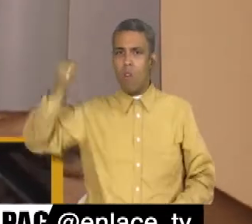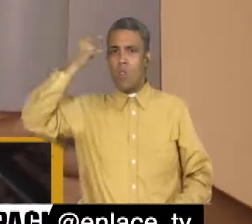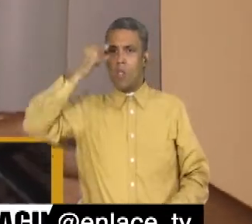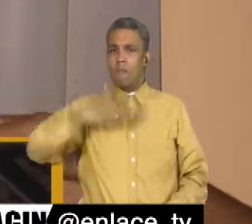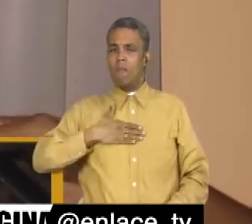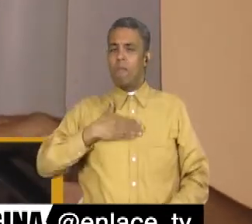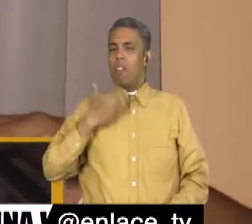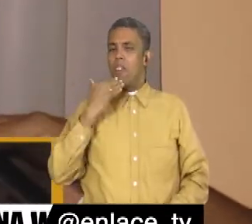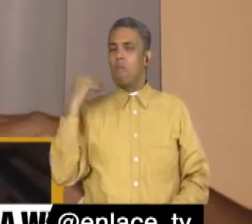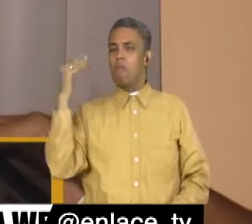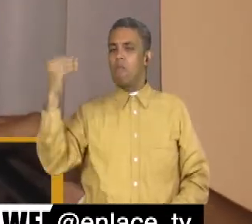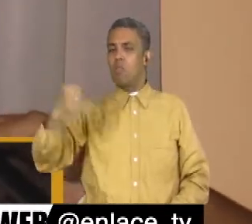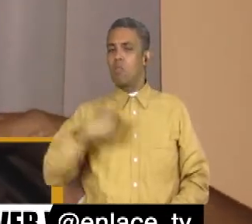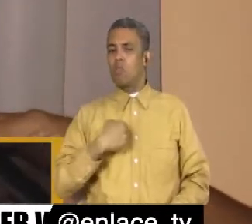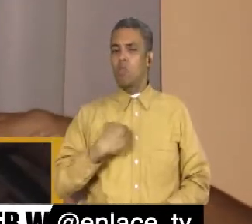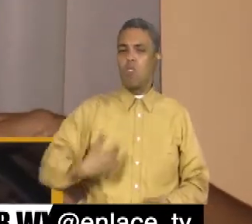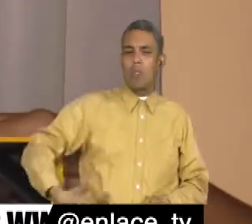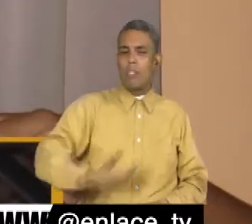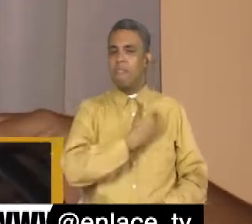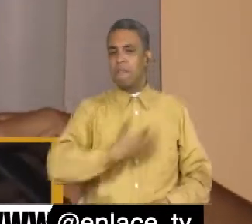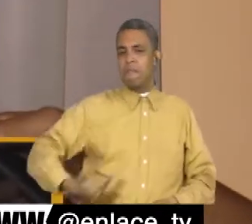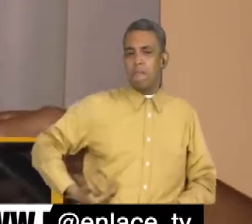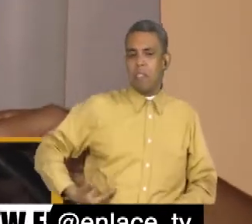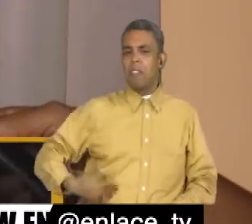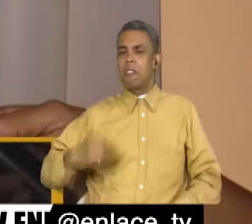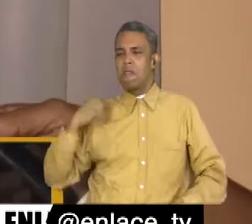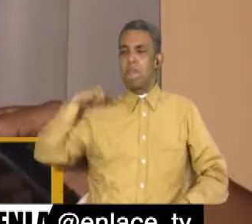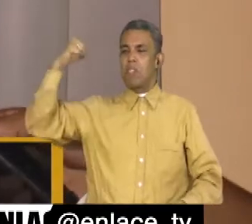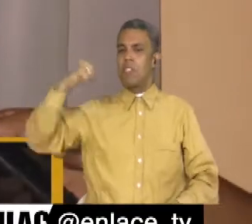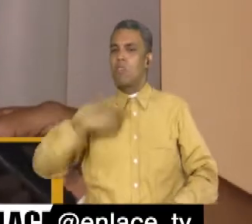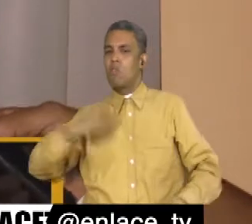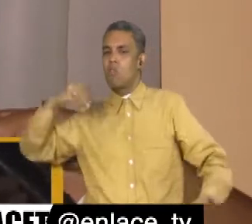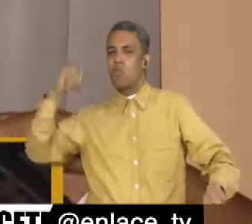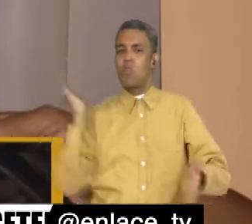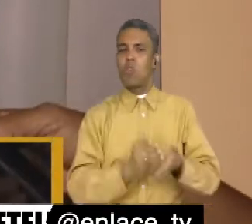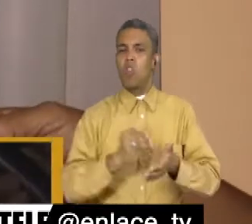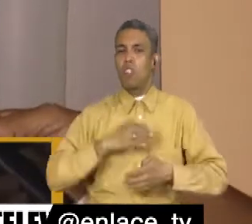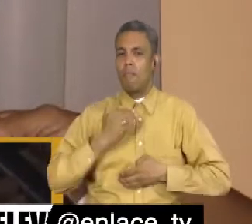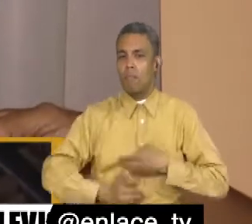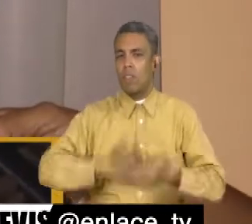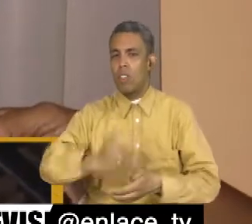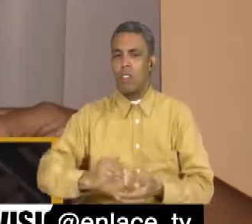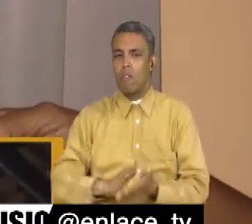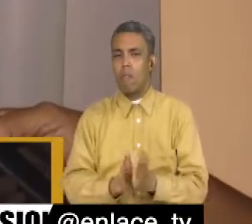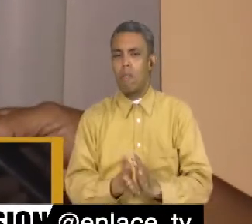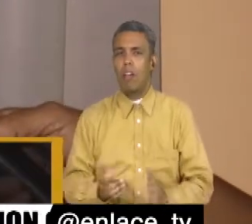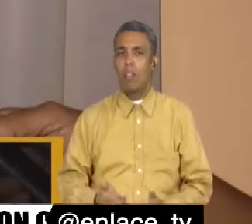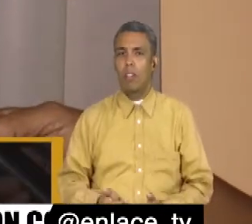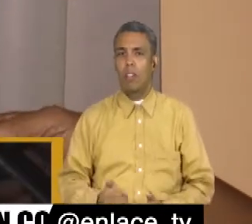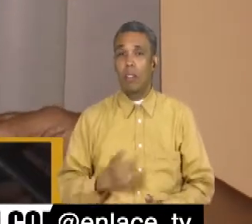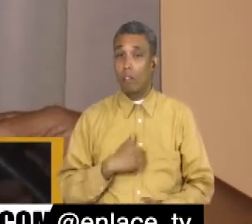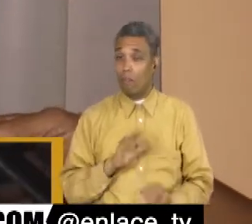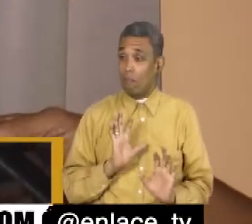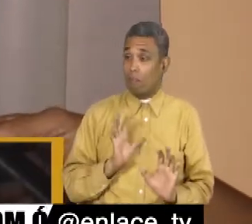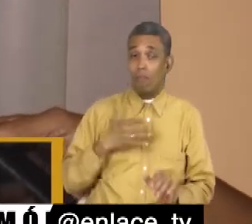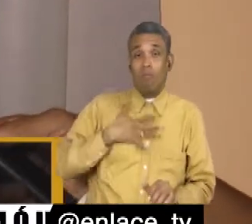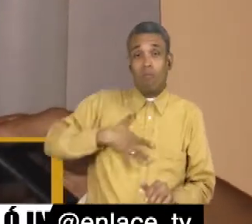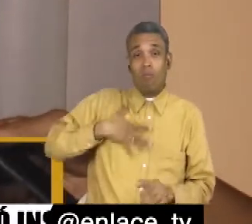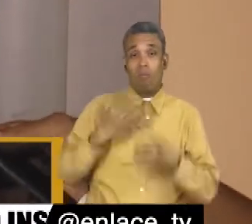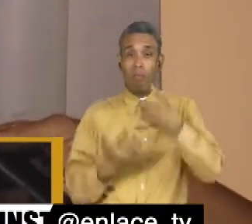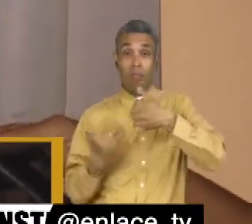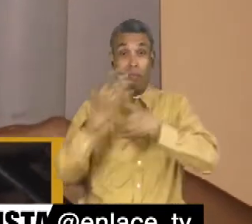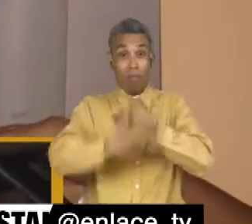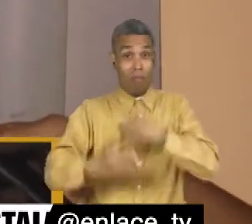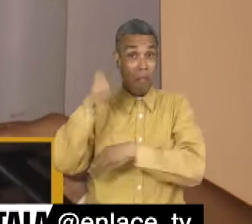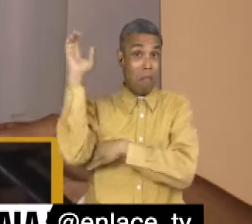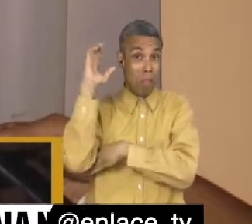Bueno, nosotros creemos que el acuerdo no es de las FARC, el acuerdo es del país, y nosotros estamos invitando al país a